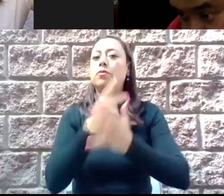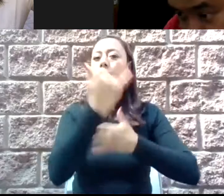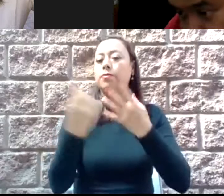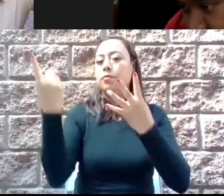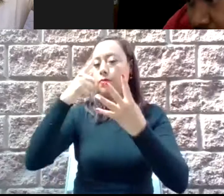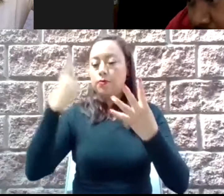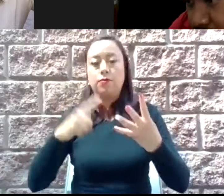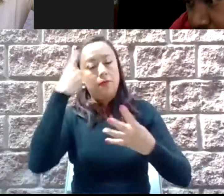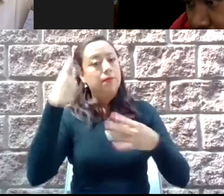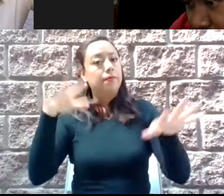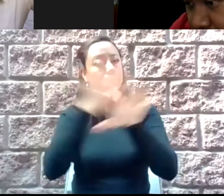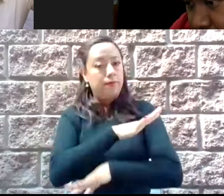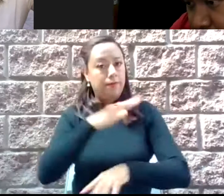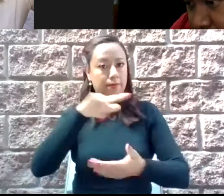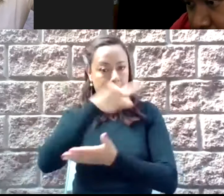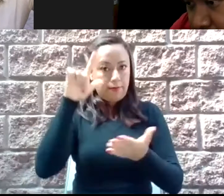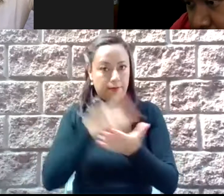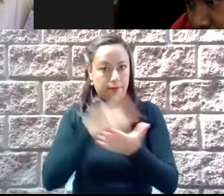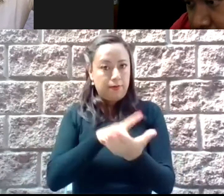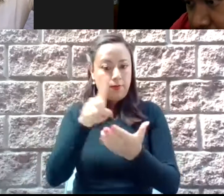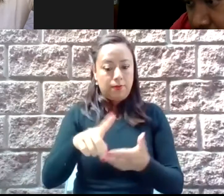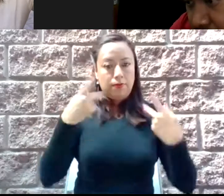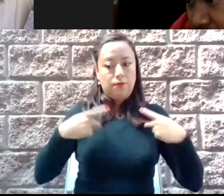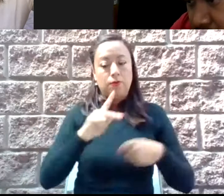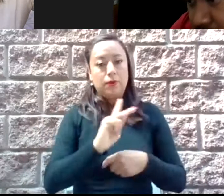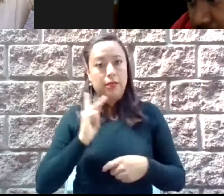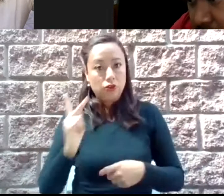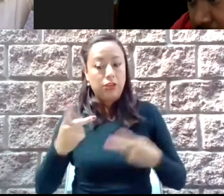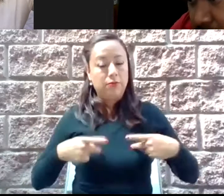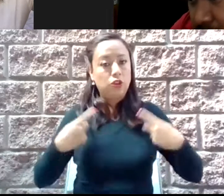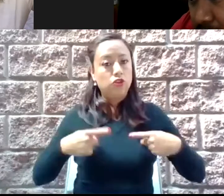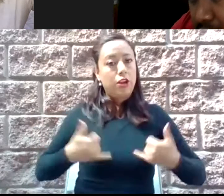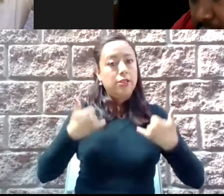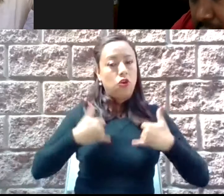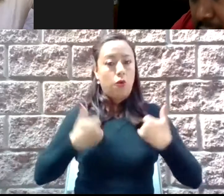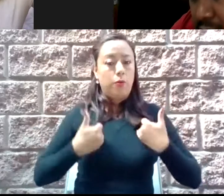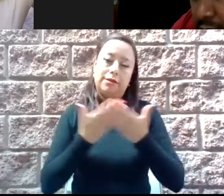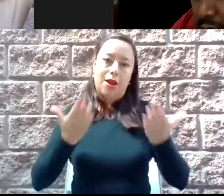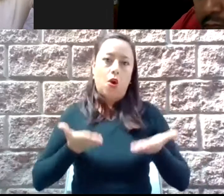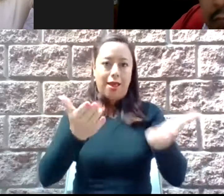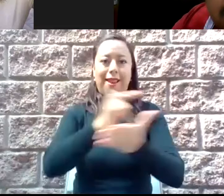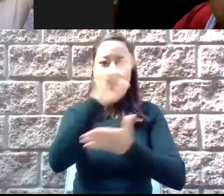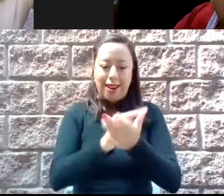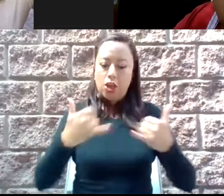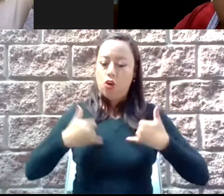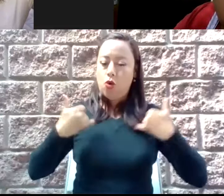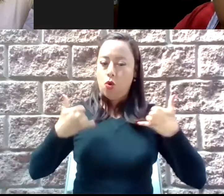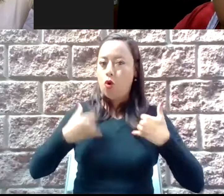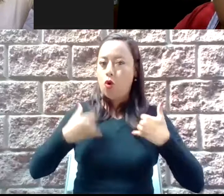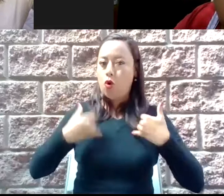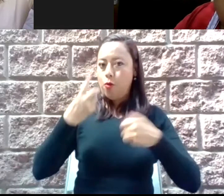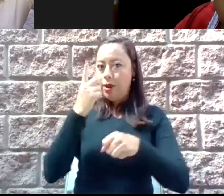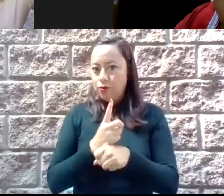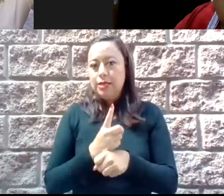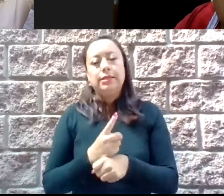de los Derechos de las Personas Jóvenes de la Ciudad de México y se expide la Ley de las Juventudes de la Ciudad de México. Me permito exponer algunos